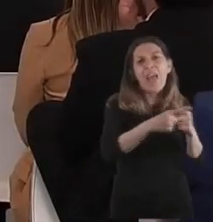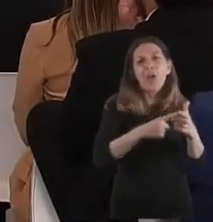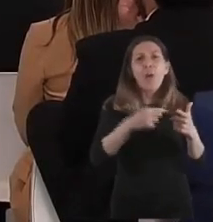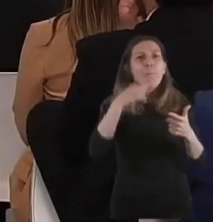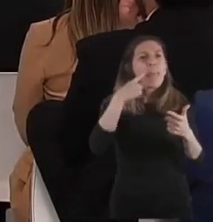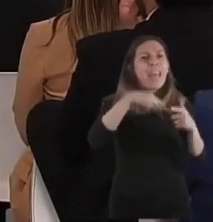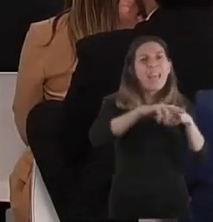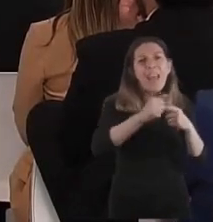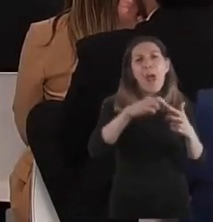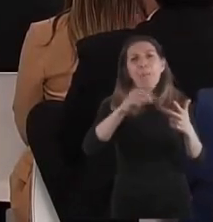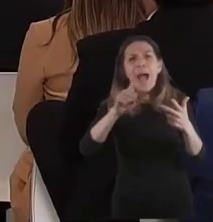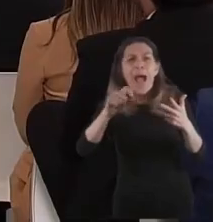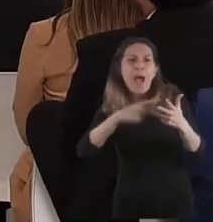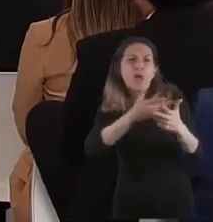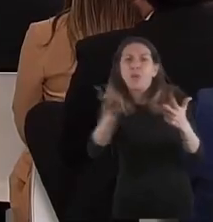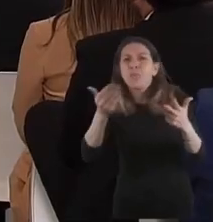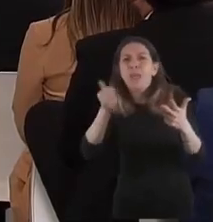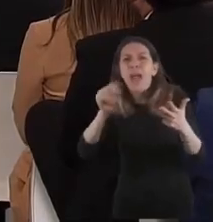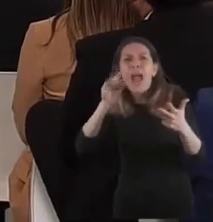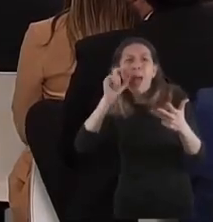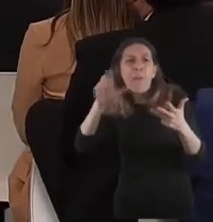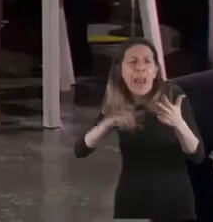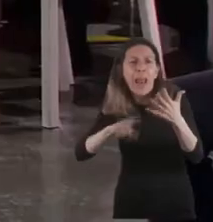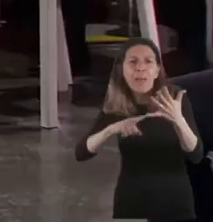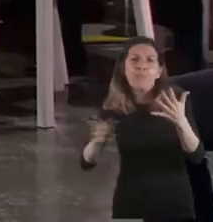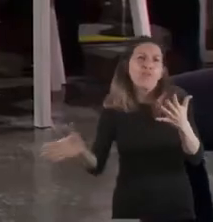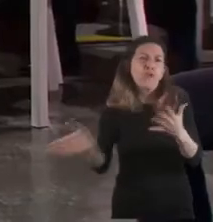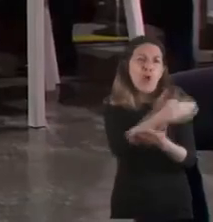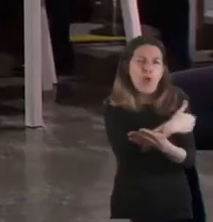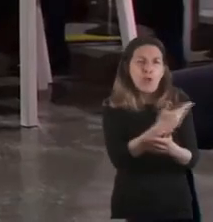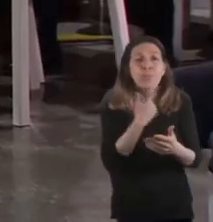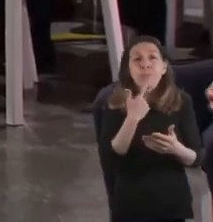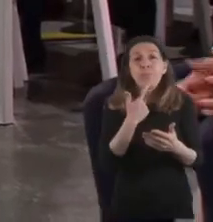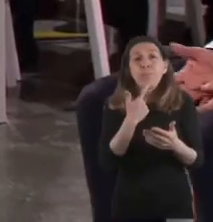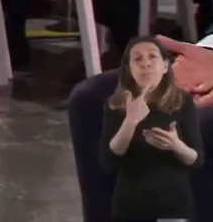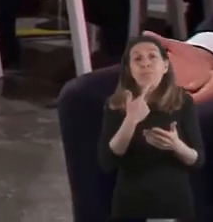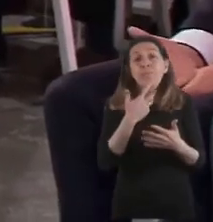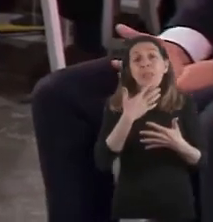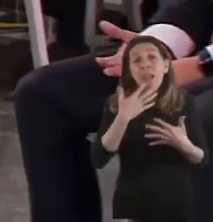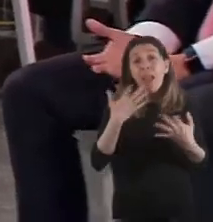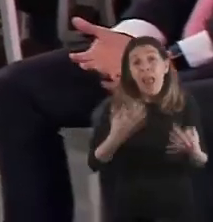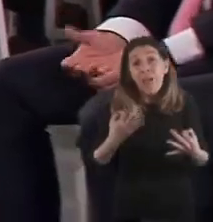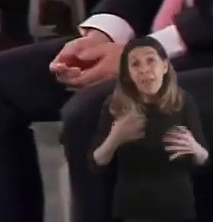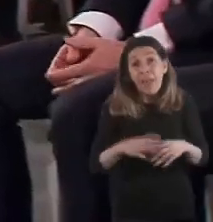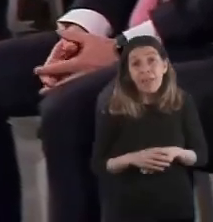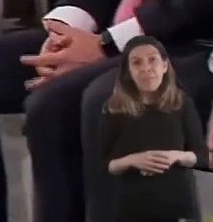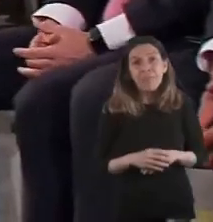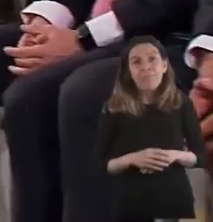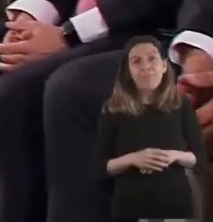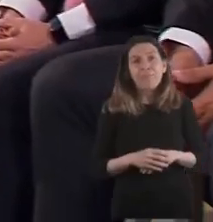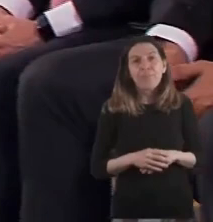Piña, Paco, Abel. La verdad es que